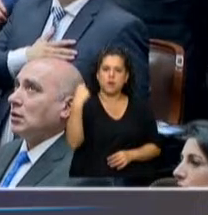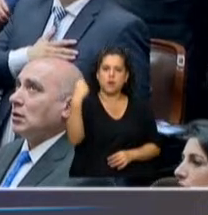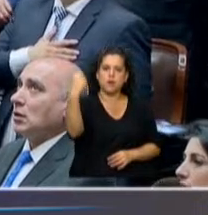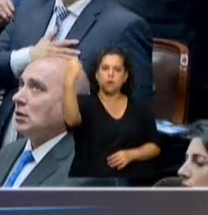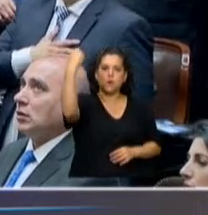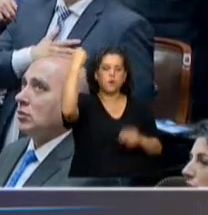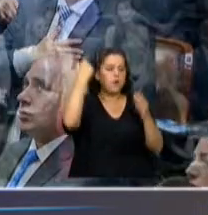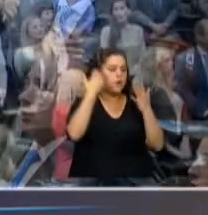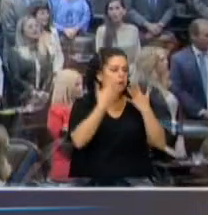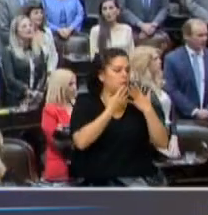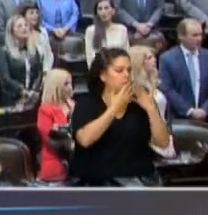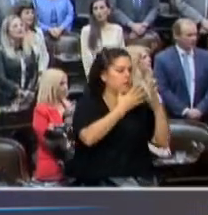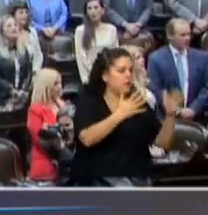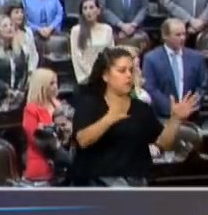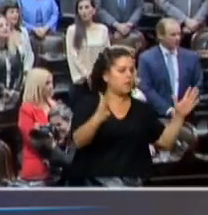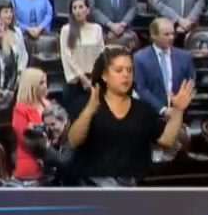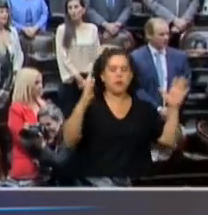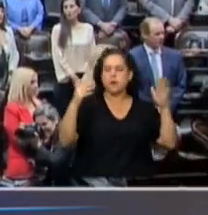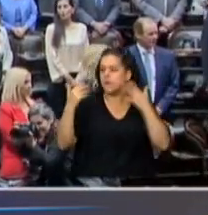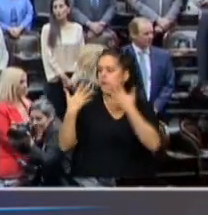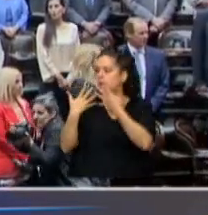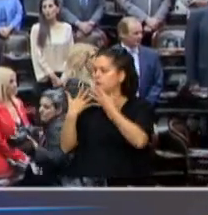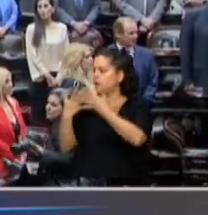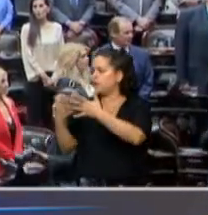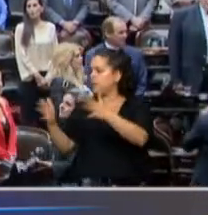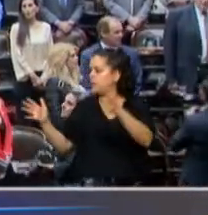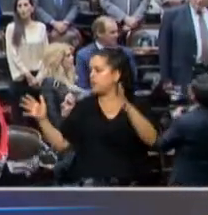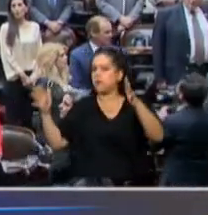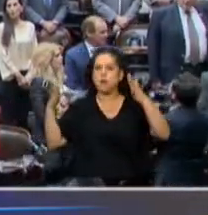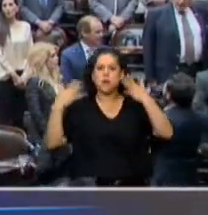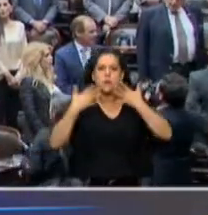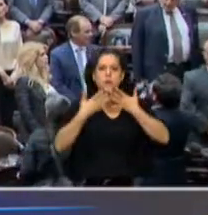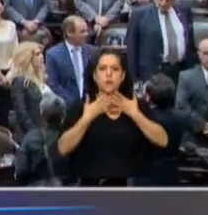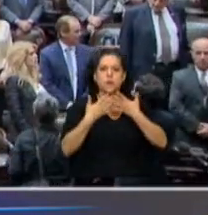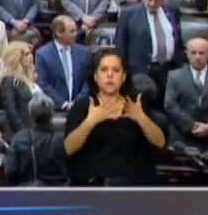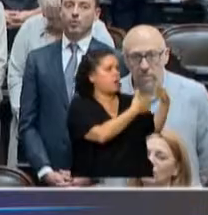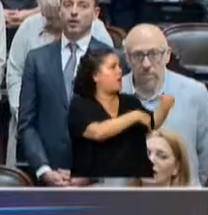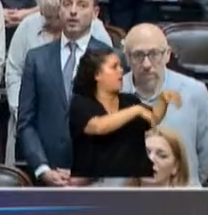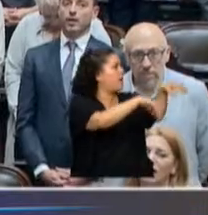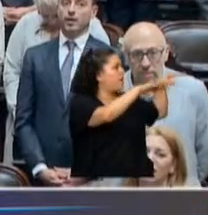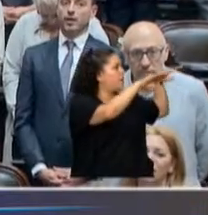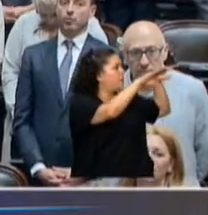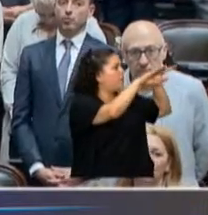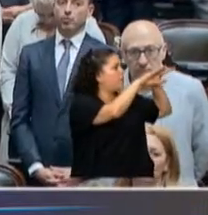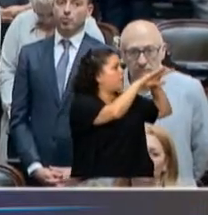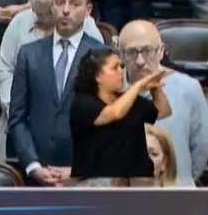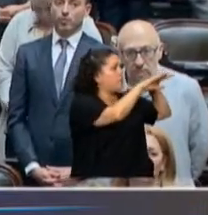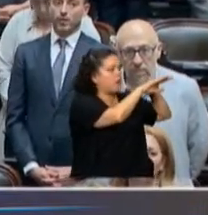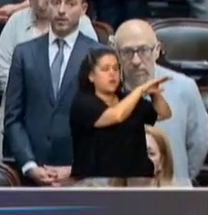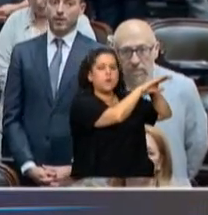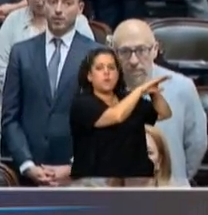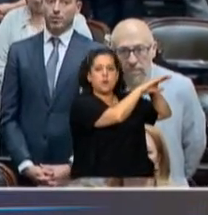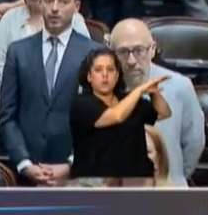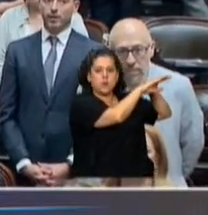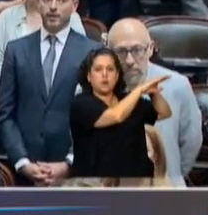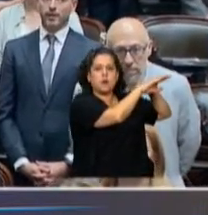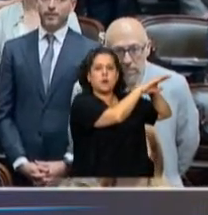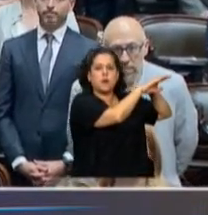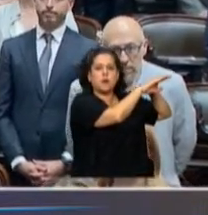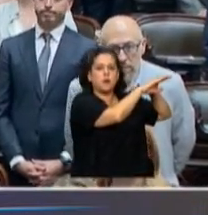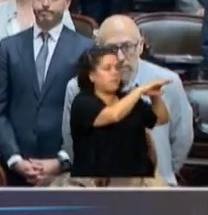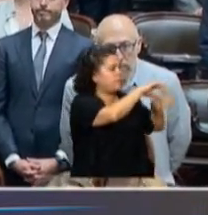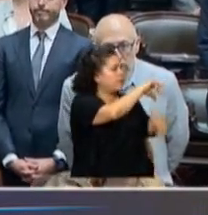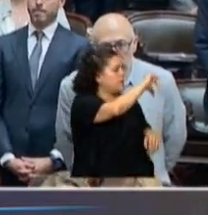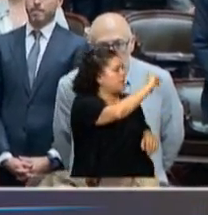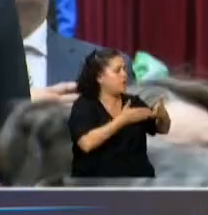un elefante. Bueno, en el caso de Sago estamos hablando de una figura que tiene una experiencia en un momento importante de la legislatura de la Ciudad de Buenos